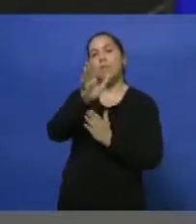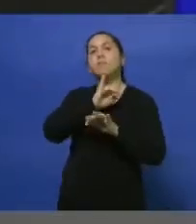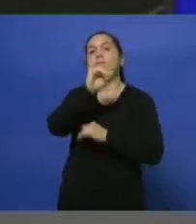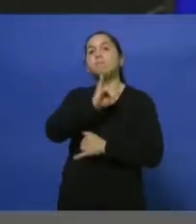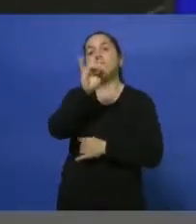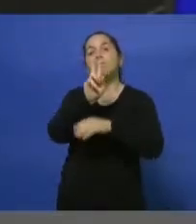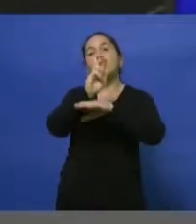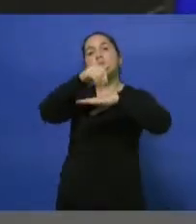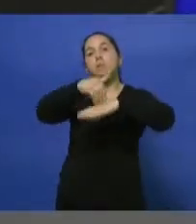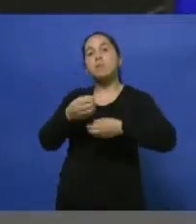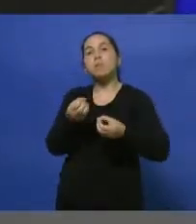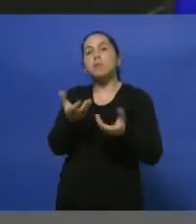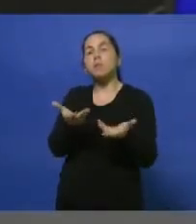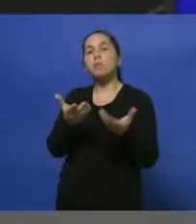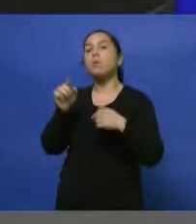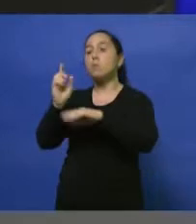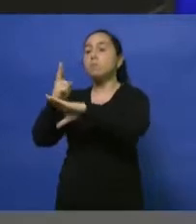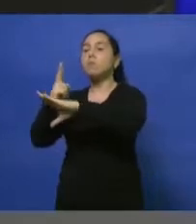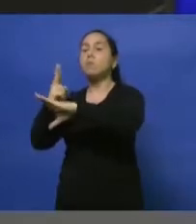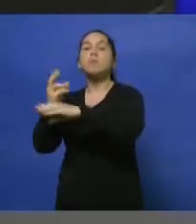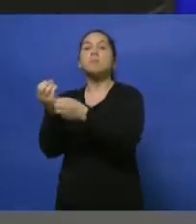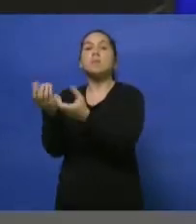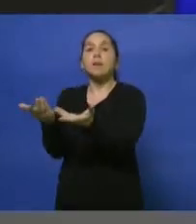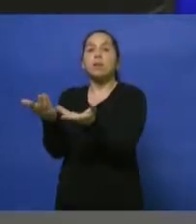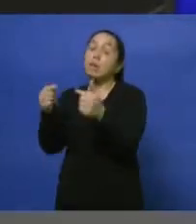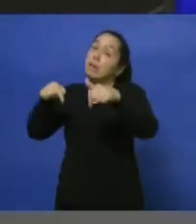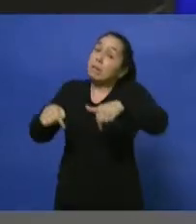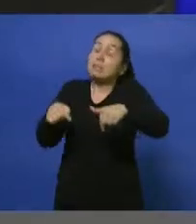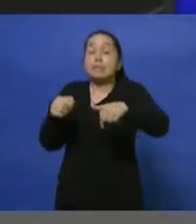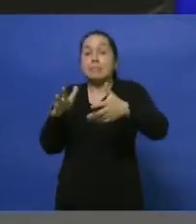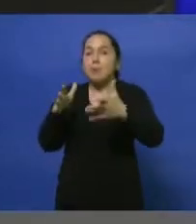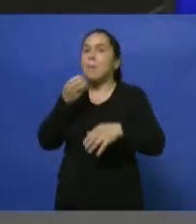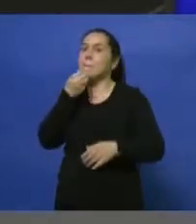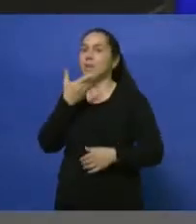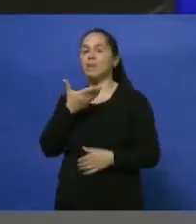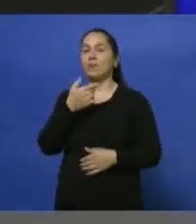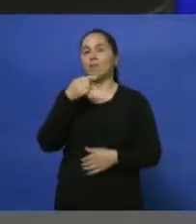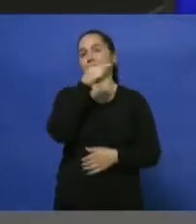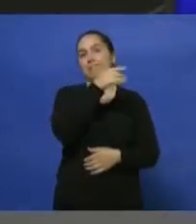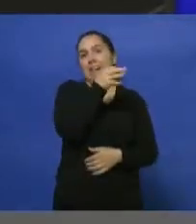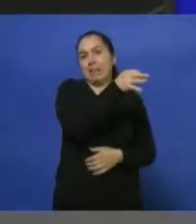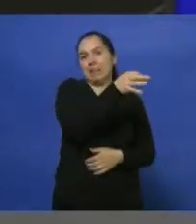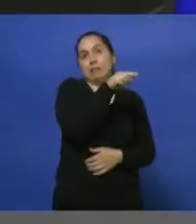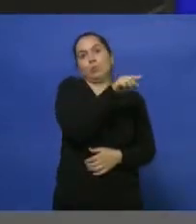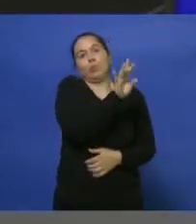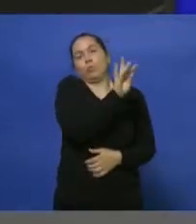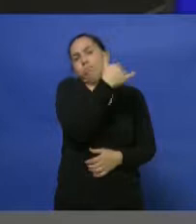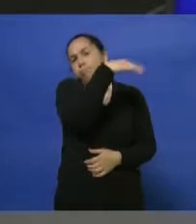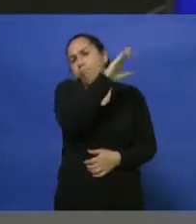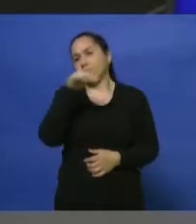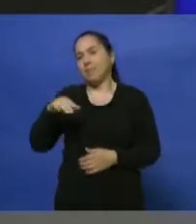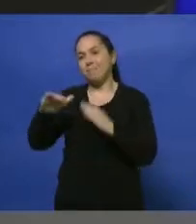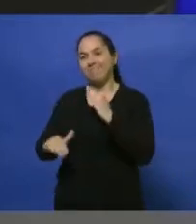pasado en Villa María y en Villanueva, que ha sido bastante más benévolo, puede decirse, en comparación con lo que ocurría en Etruria. Vamos a ir